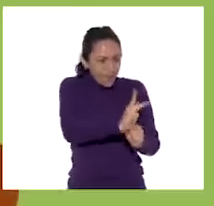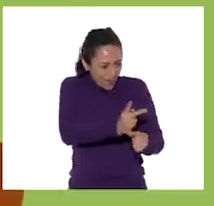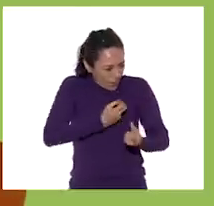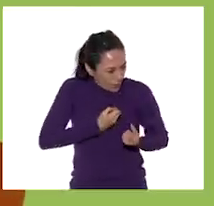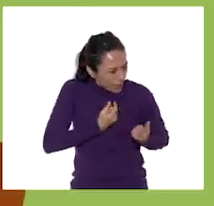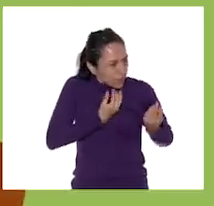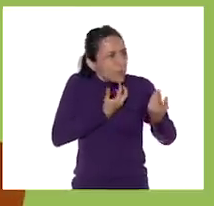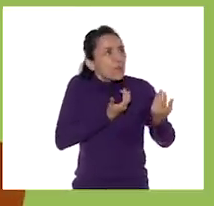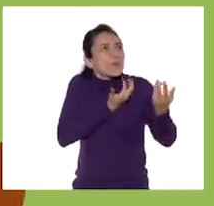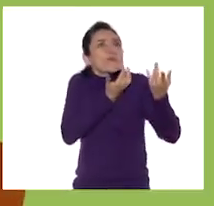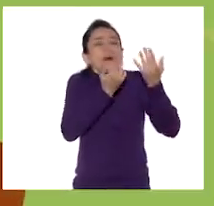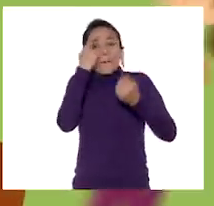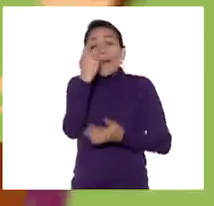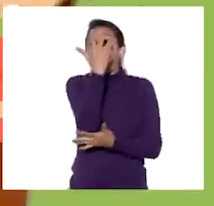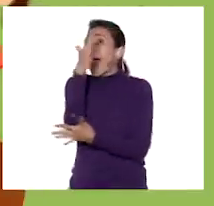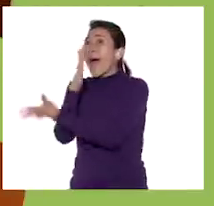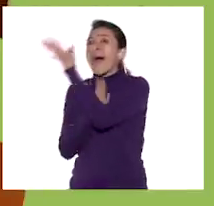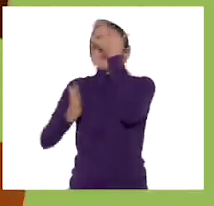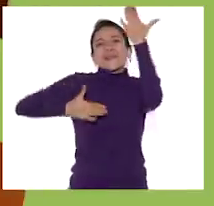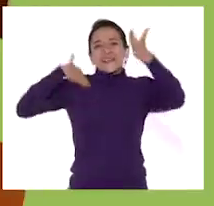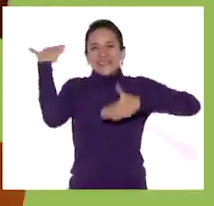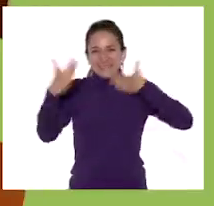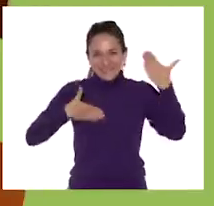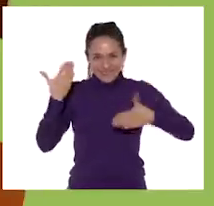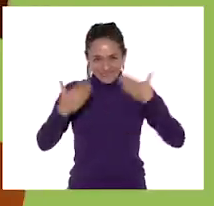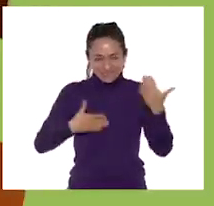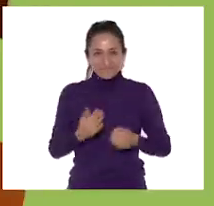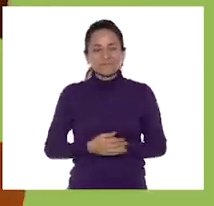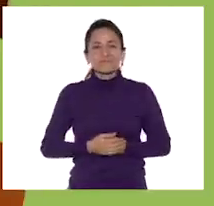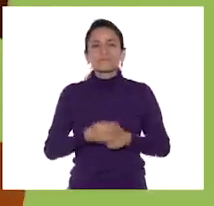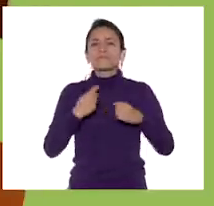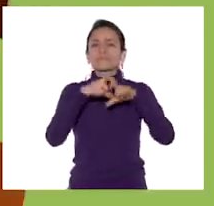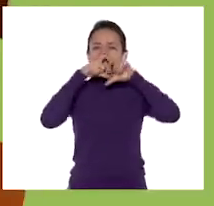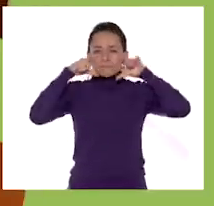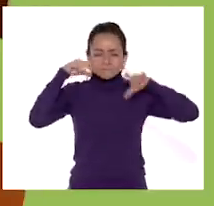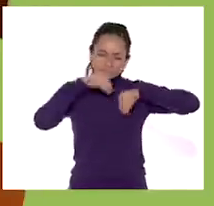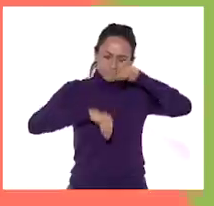Te enseñaremos cómo armar un cubrebocas con ayuda de un adulto.